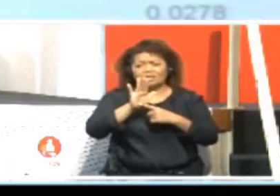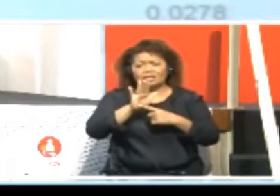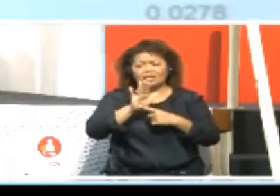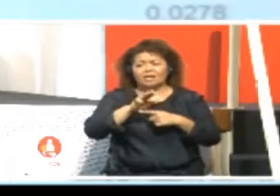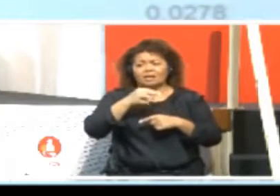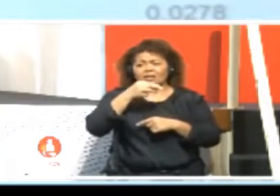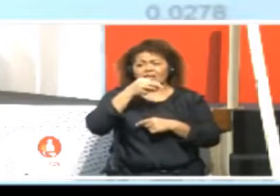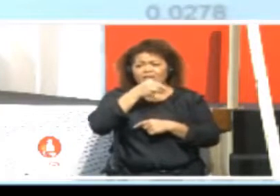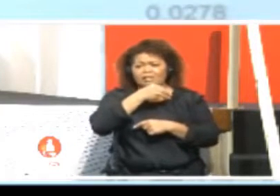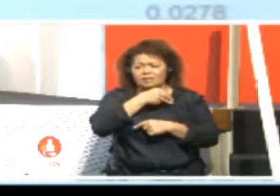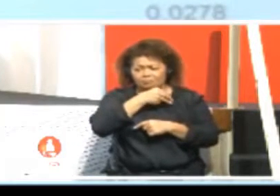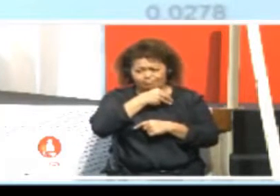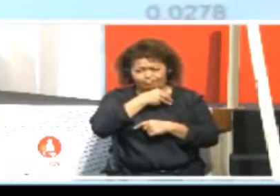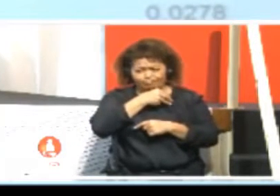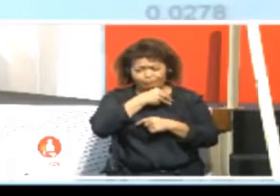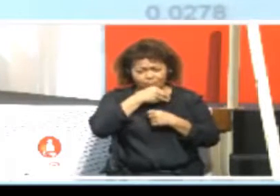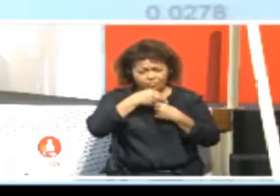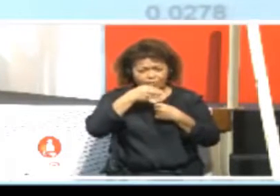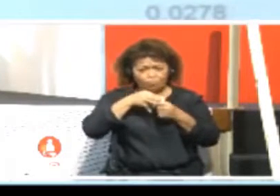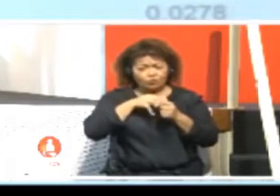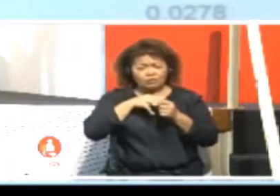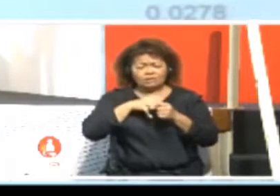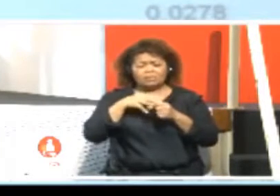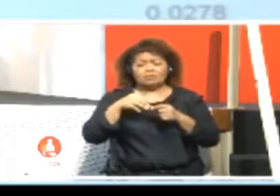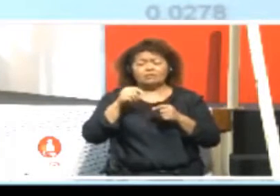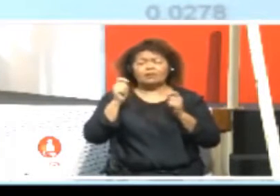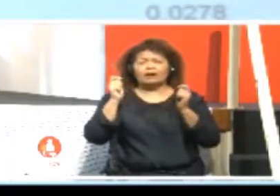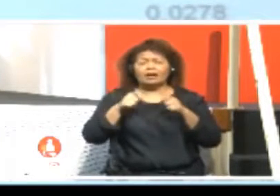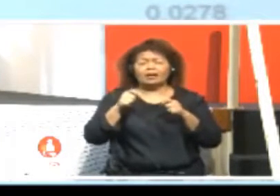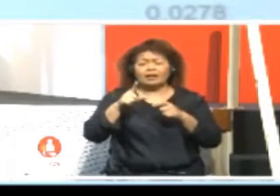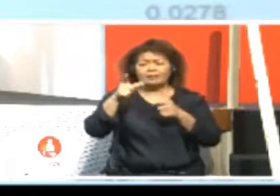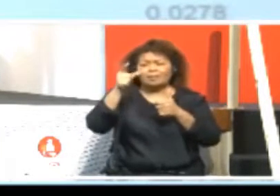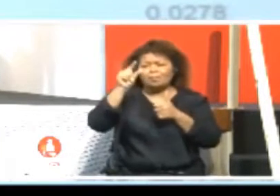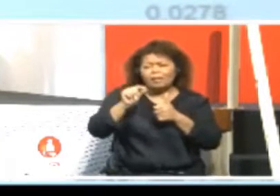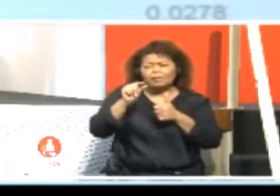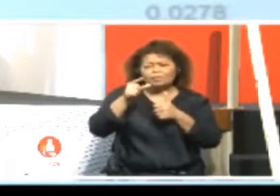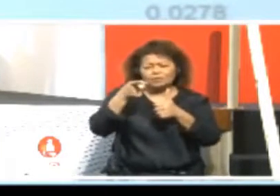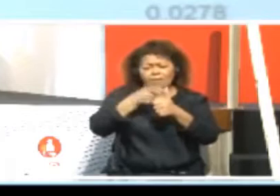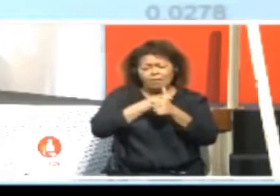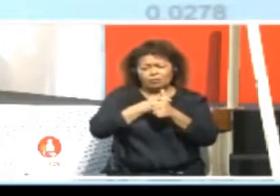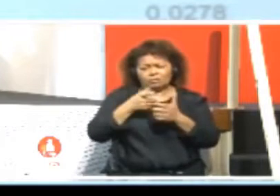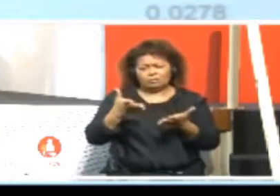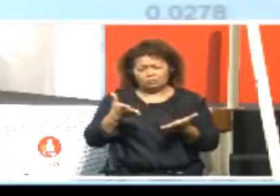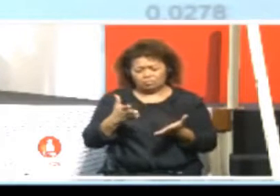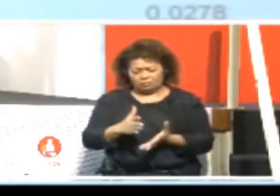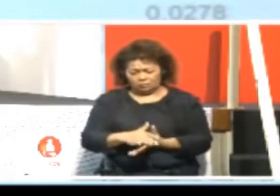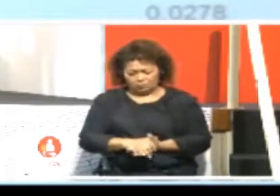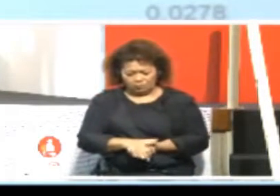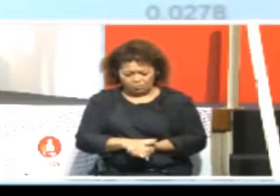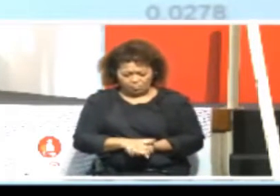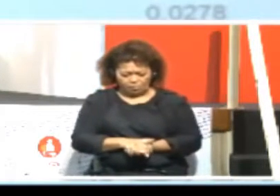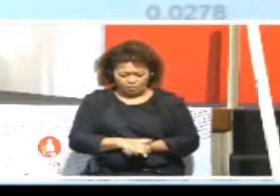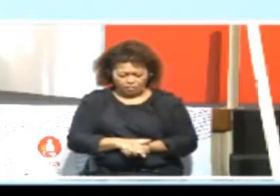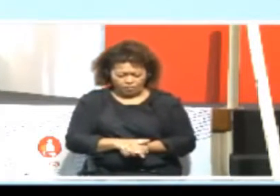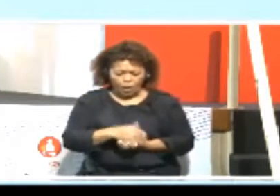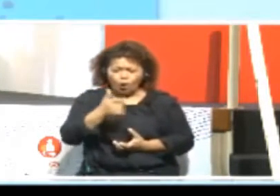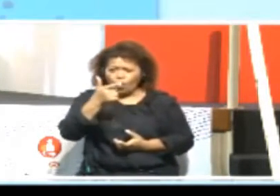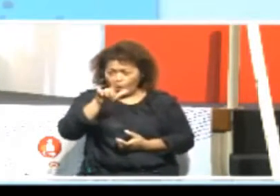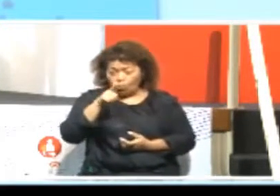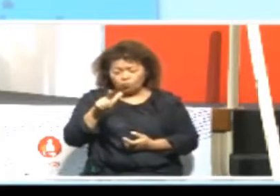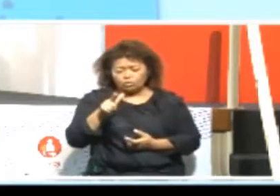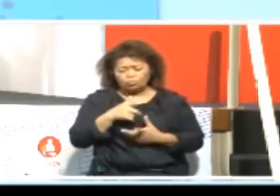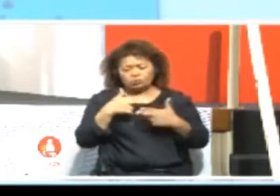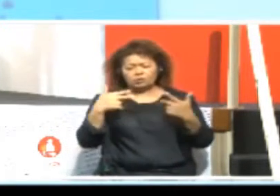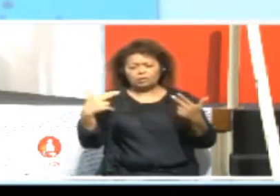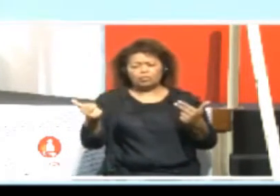de Partido Conservador, tienden a recoger menos impuestos. Hay otras variables que fueron significantes, pero no de tanta importancia.